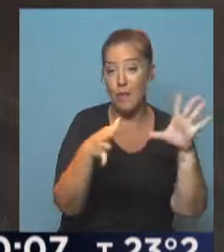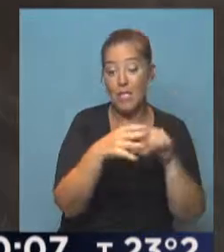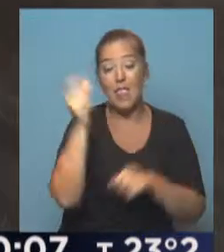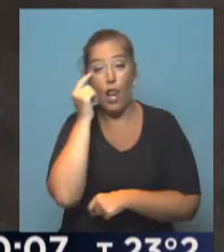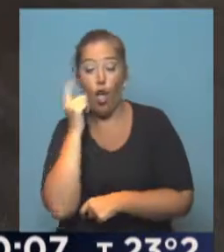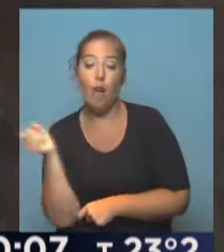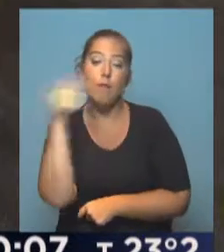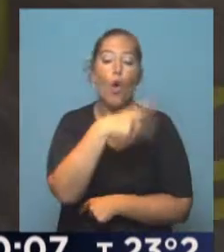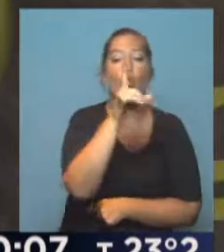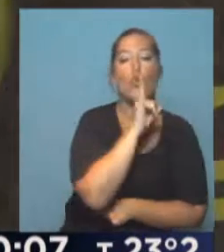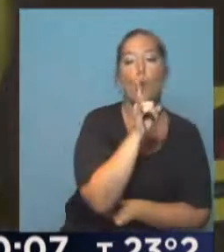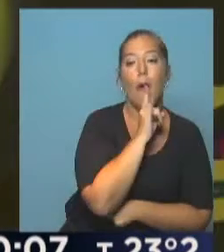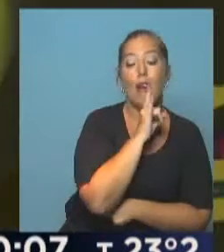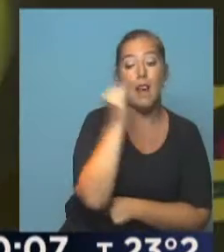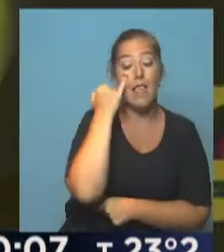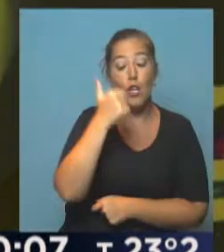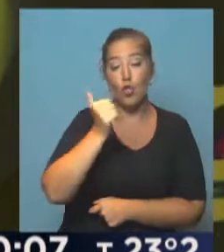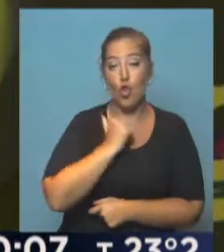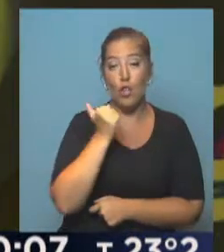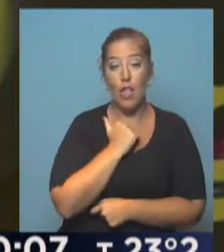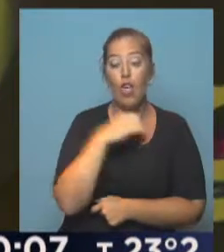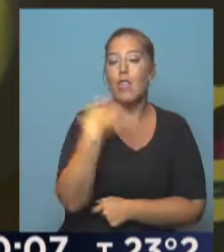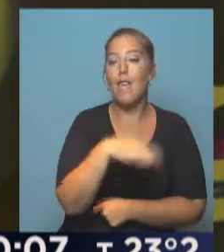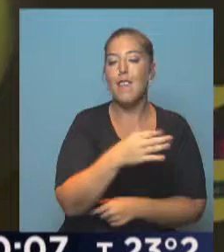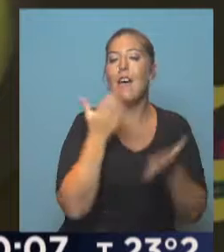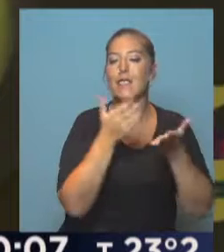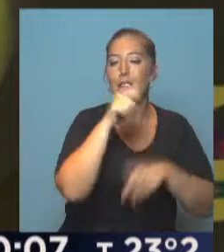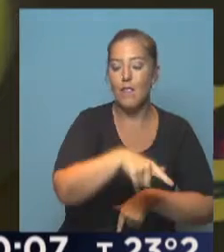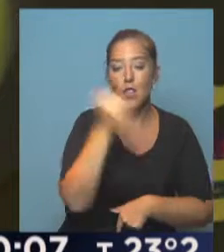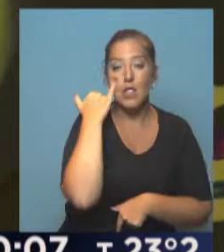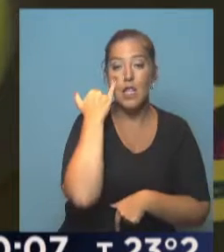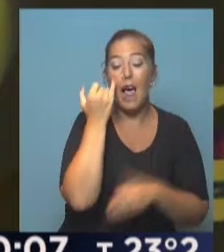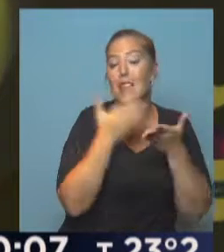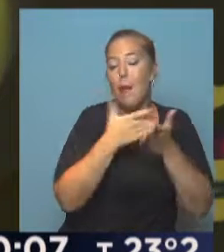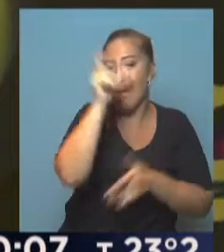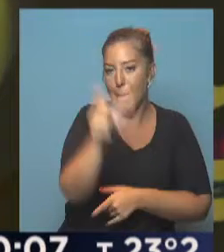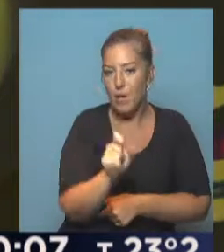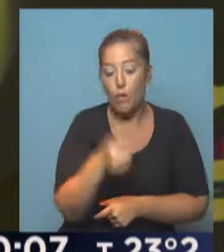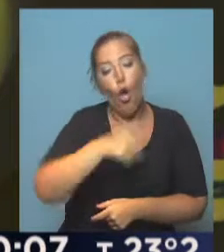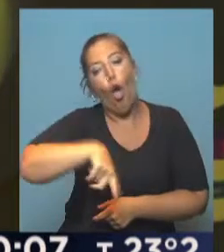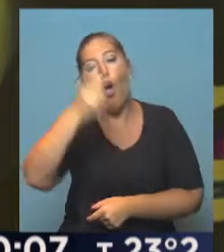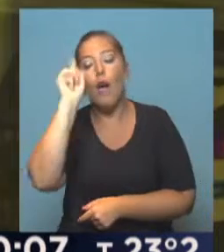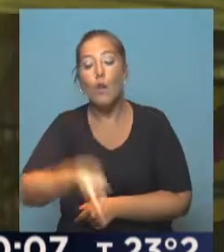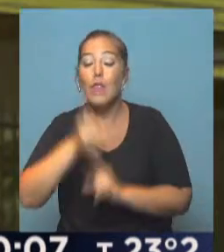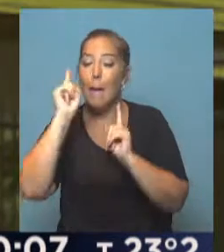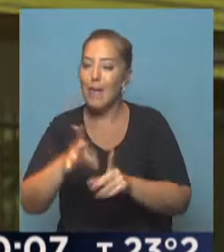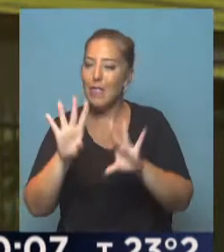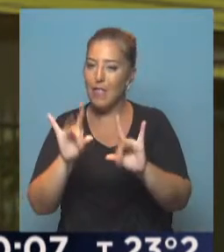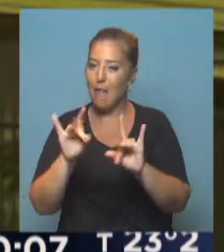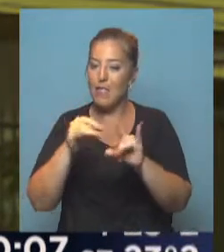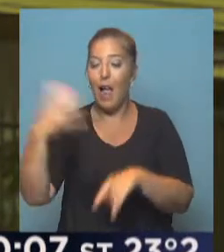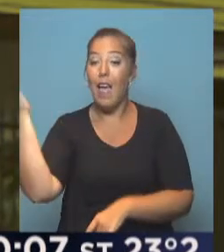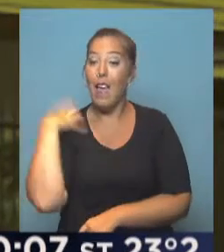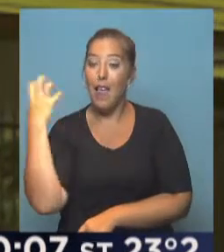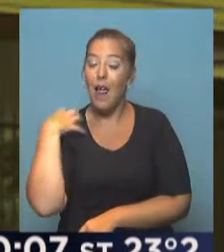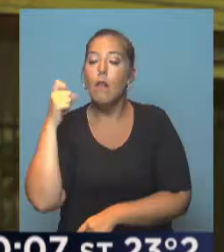Rioja a Tucumán y donde el soldado Deo tenía que prestar servicios y era su asistente personal. Pero hay otra causa que complica al general Milani